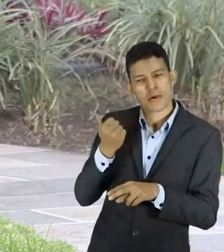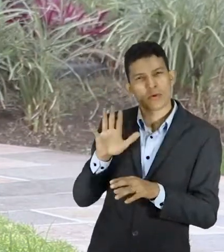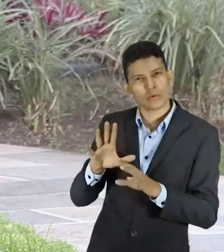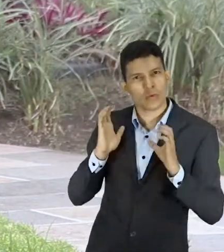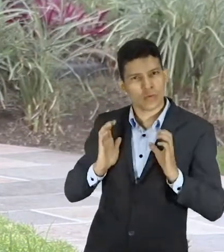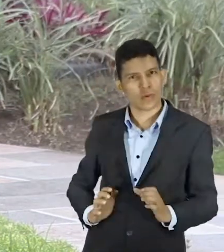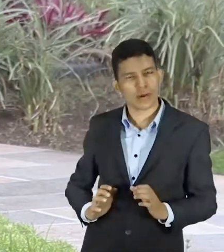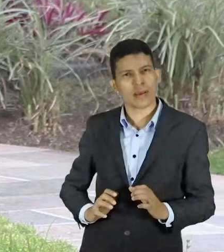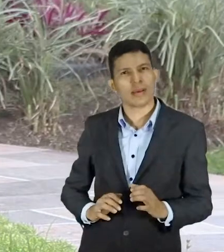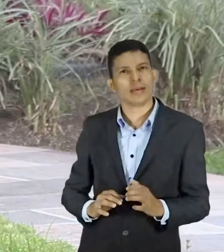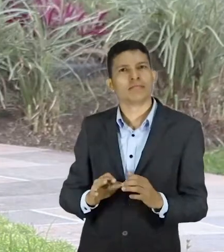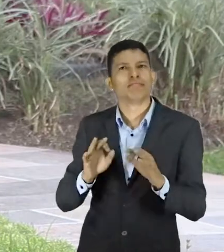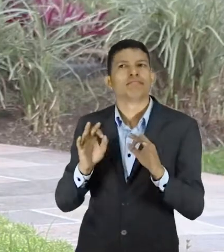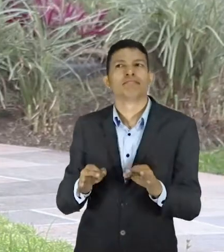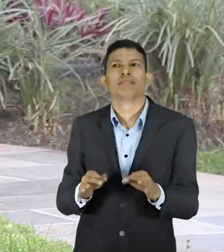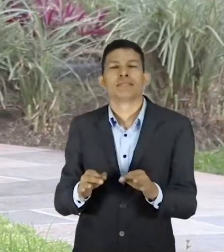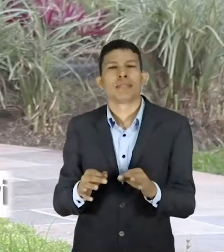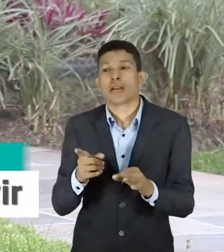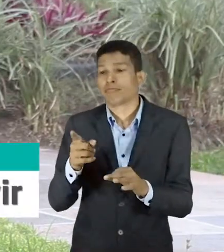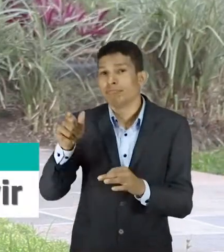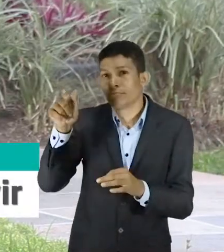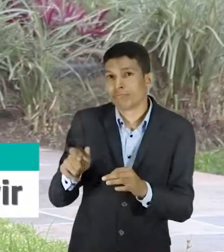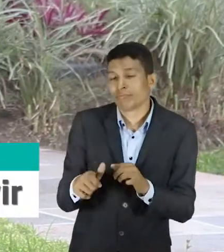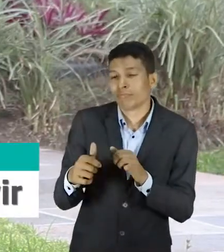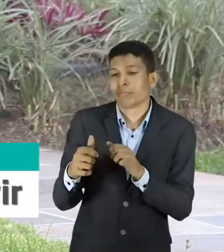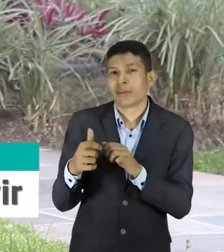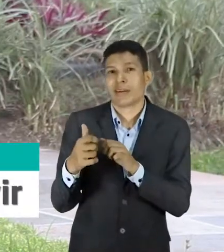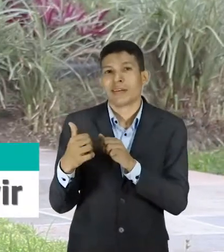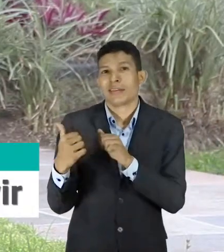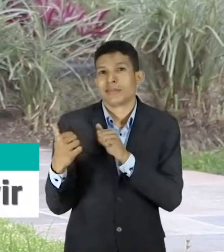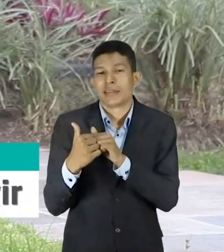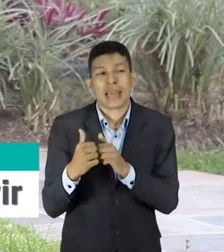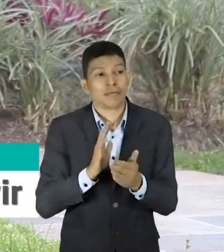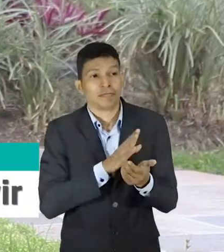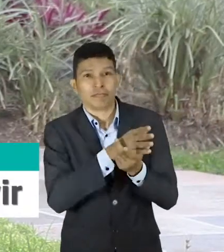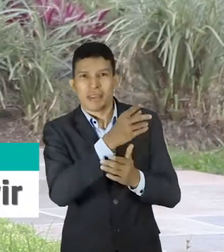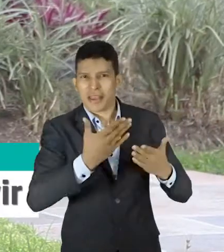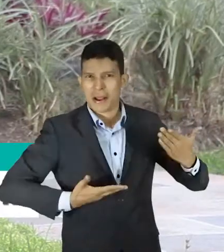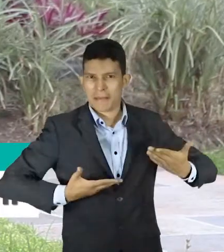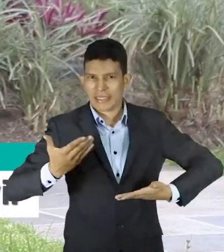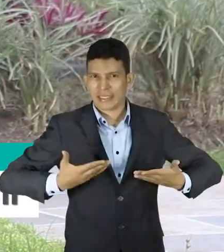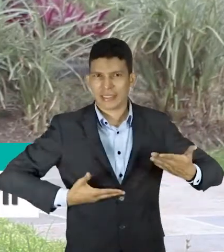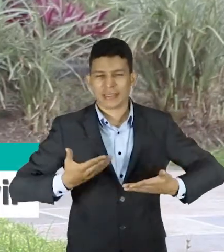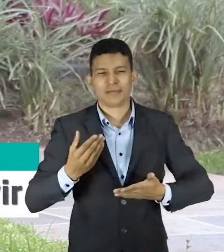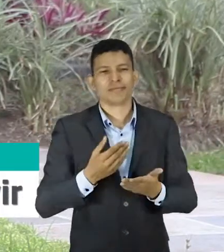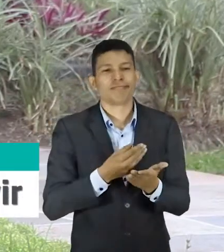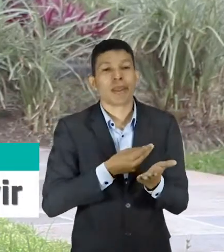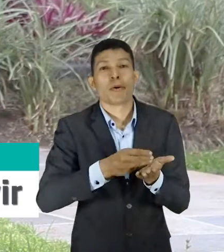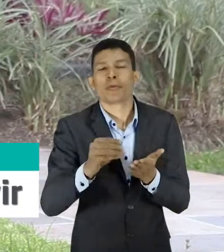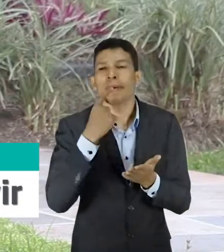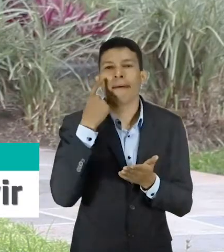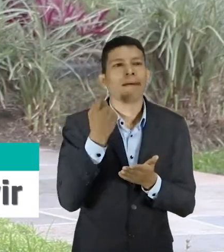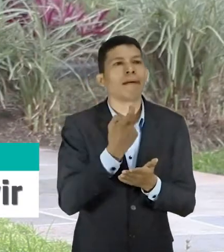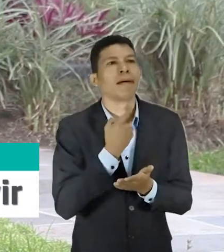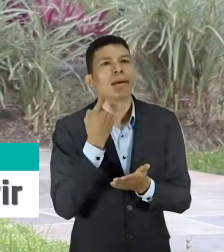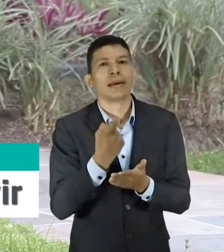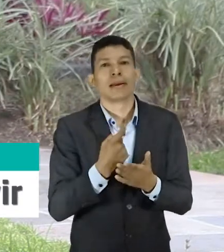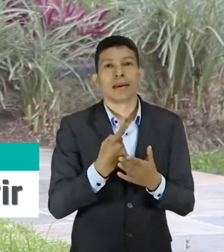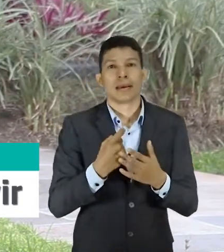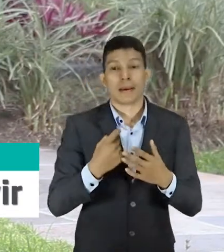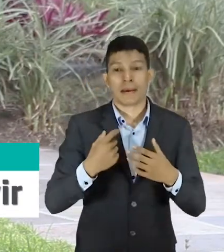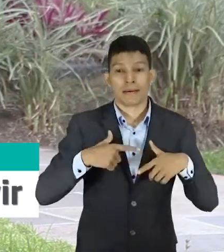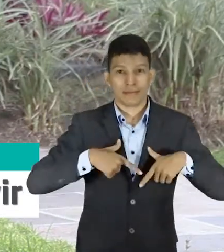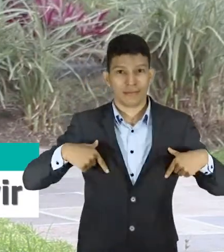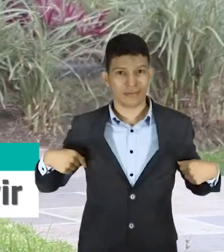mejor físicamente. Entonces él era la persona que llegábamos a un almacén, ¿no? Entonces buscaba